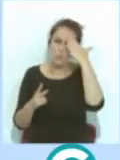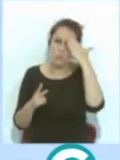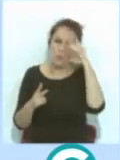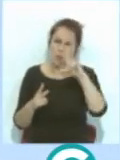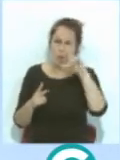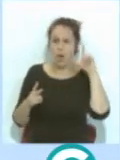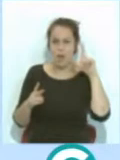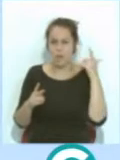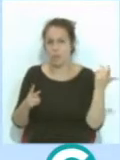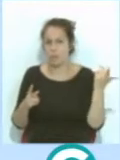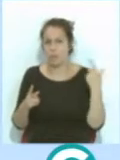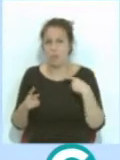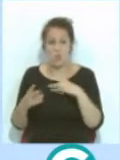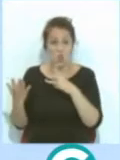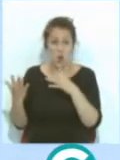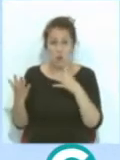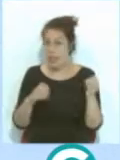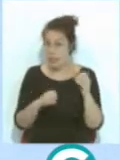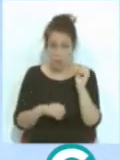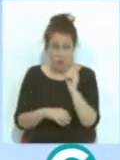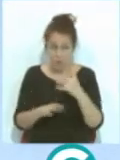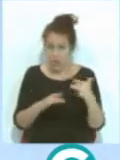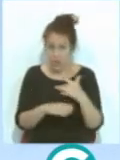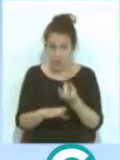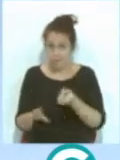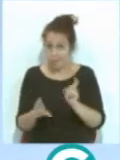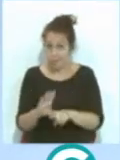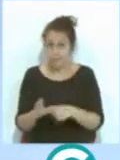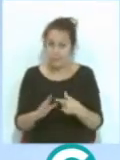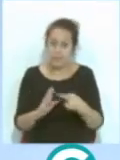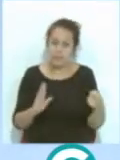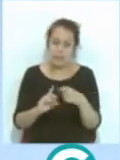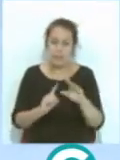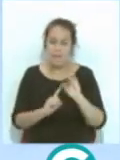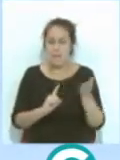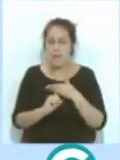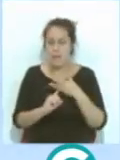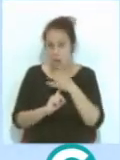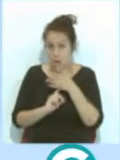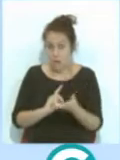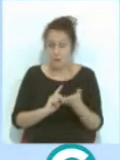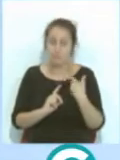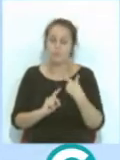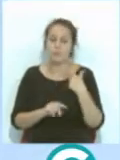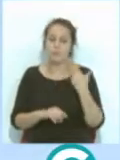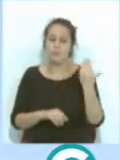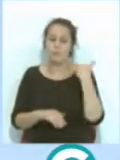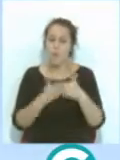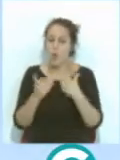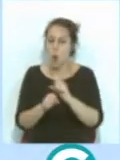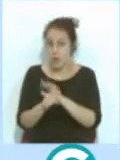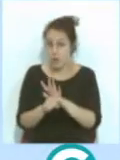indiscutible en el 90% de los partidos que se han jugado, quitando esa lesión que ha tenido y aquel proceso de